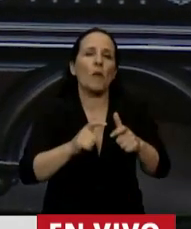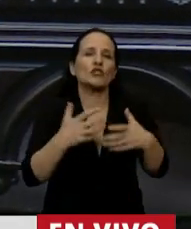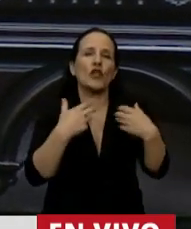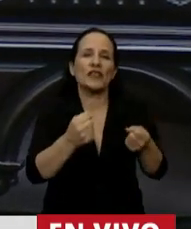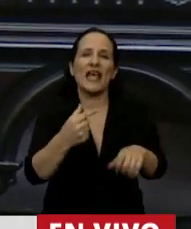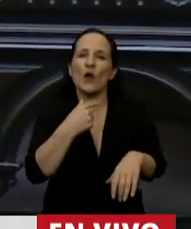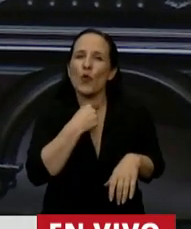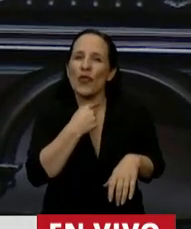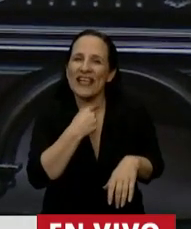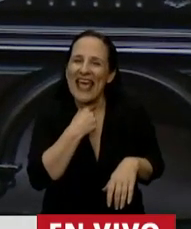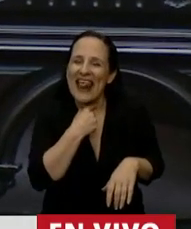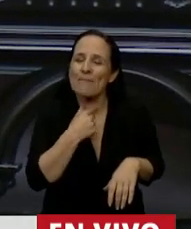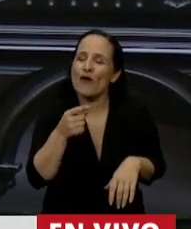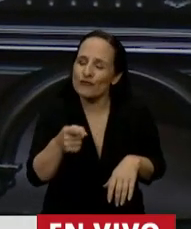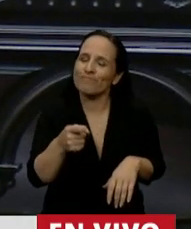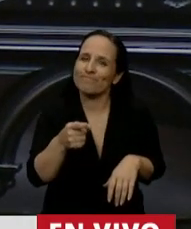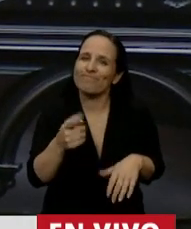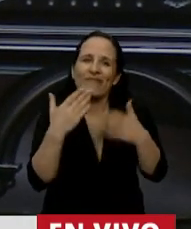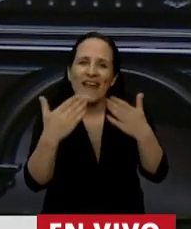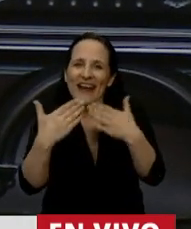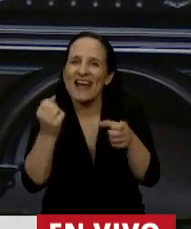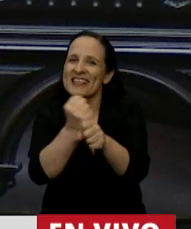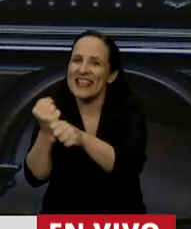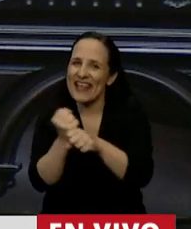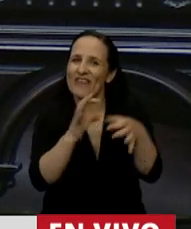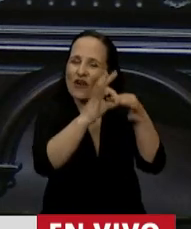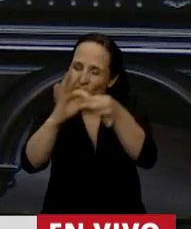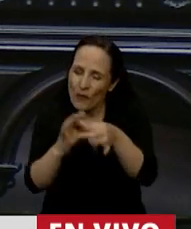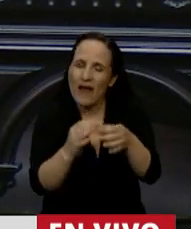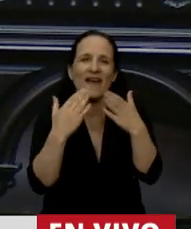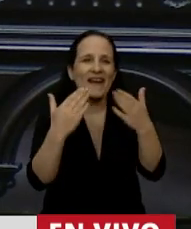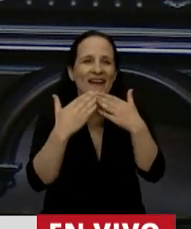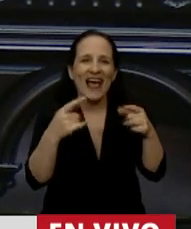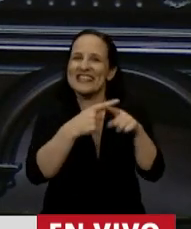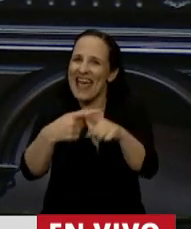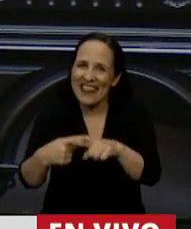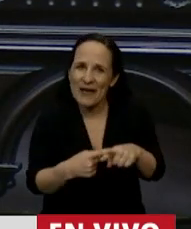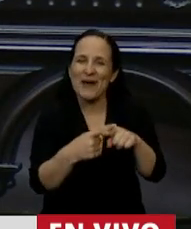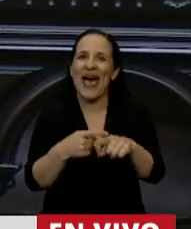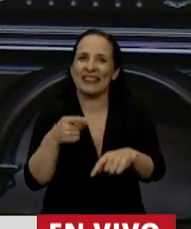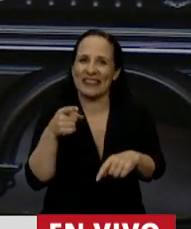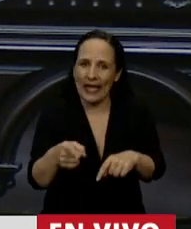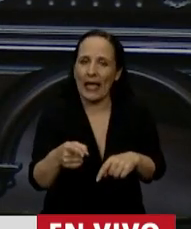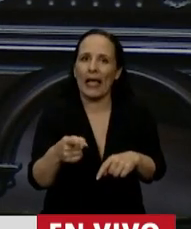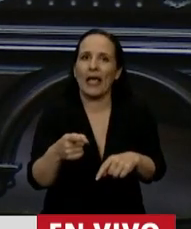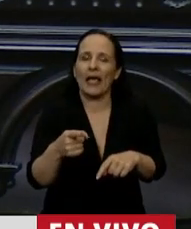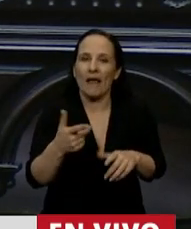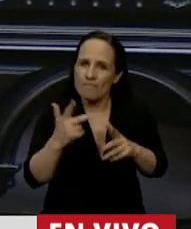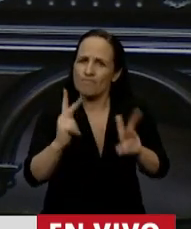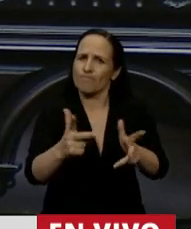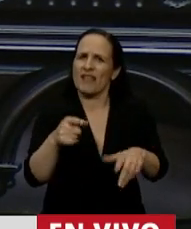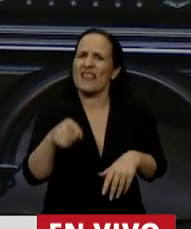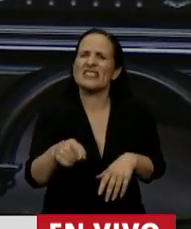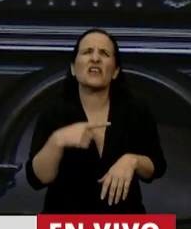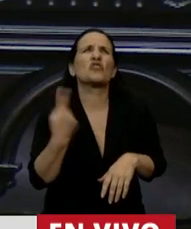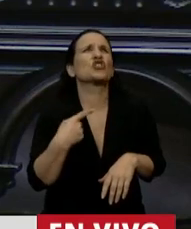Salud agradecer a todos por el trabajo mancomunado, agradecer el debate con altura y volver a expresar: no estamos